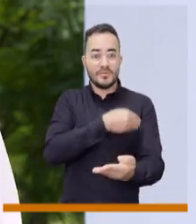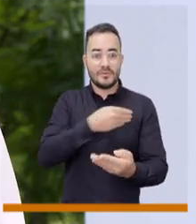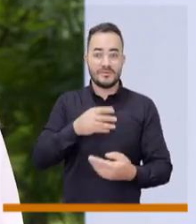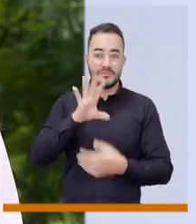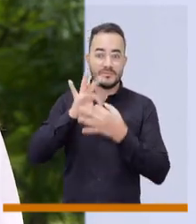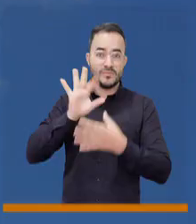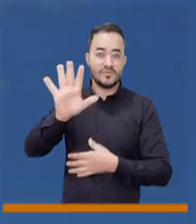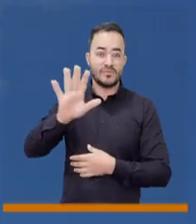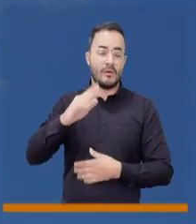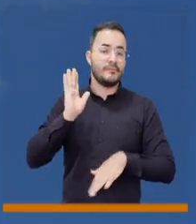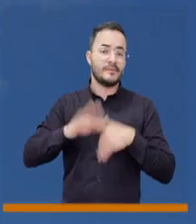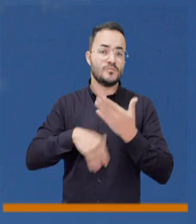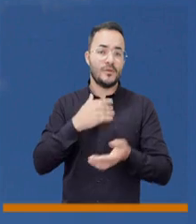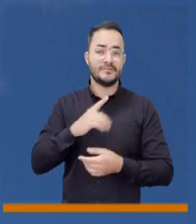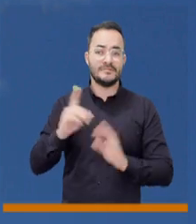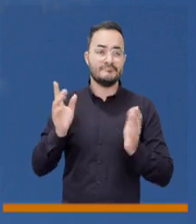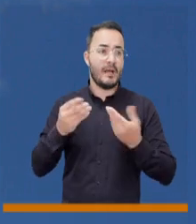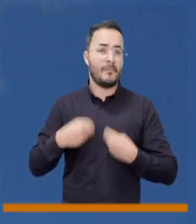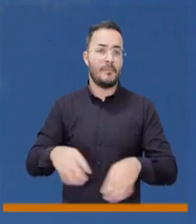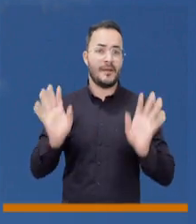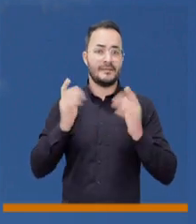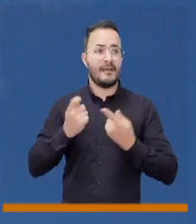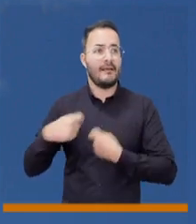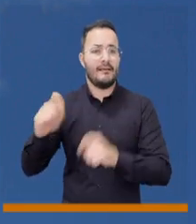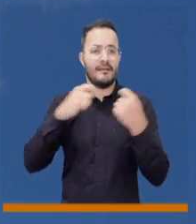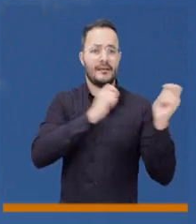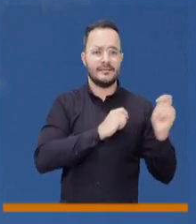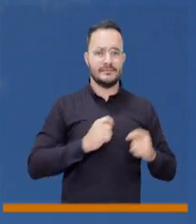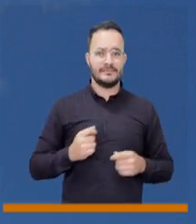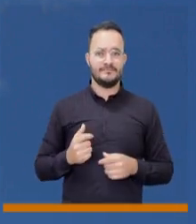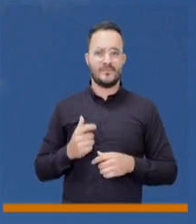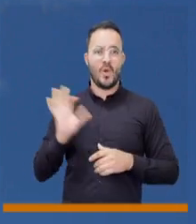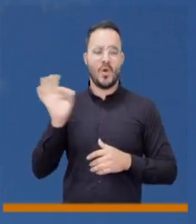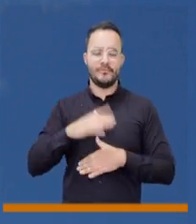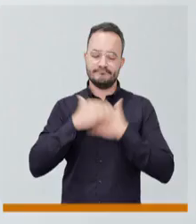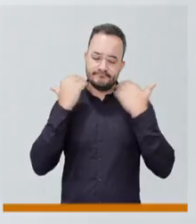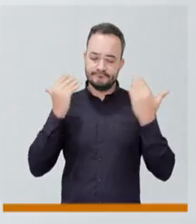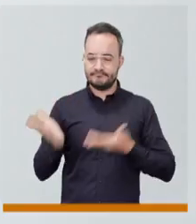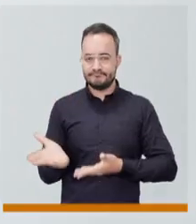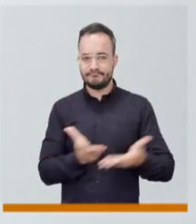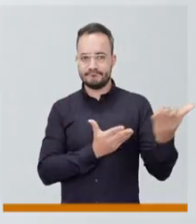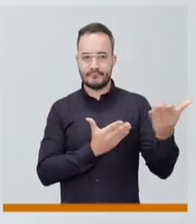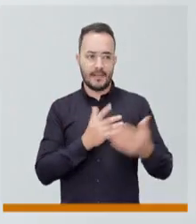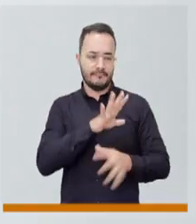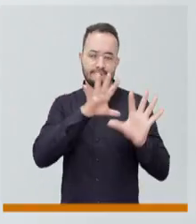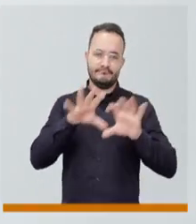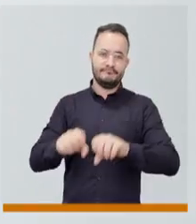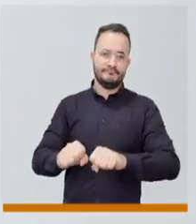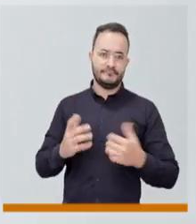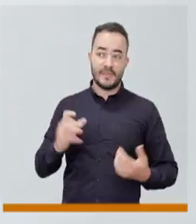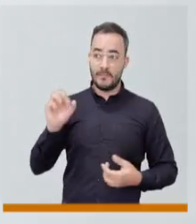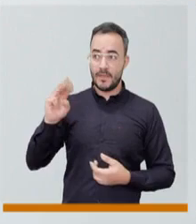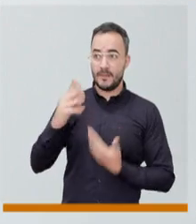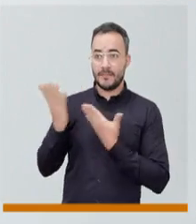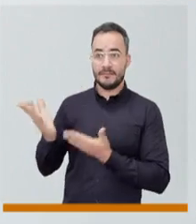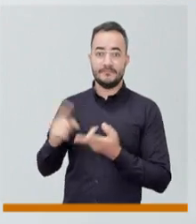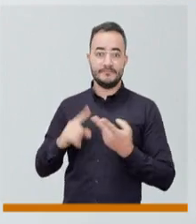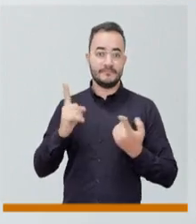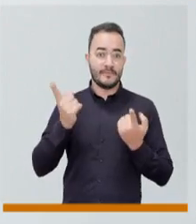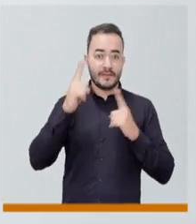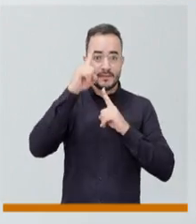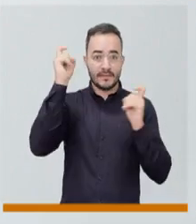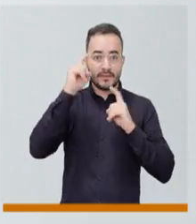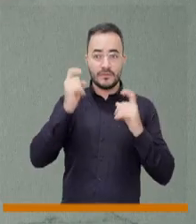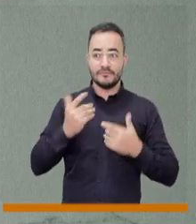billones que hoy vale la empresa, salir después tener que recapitalizarla o estar en una situación en jaque como está hoy EPM, como